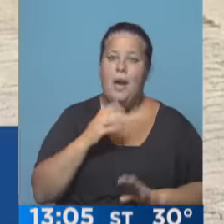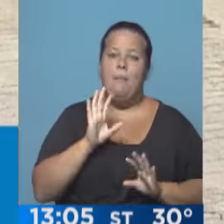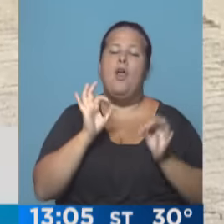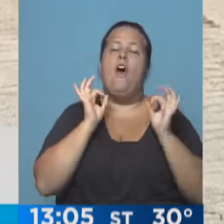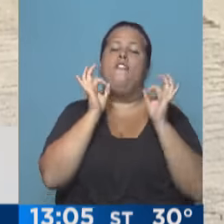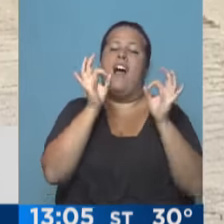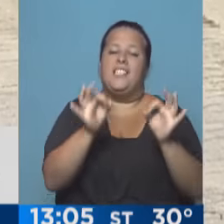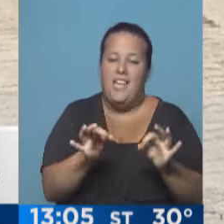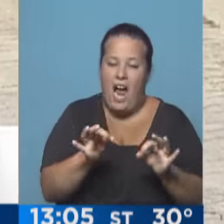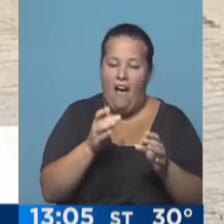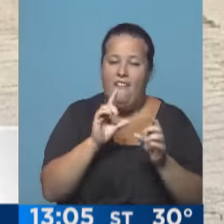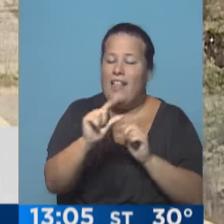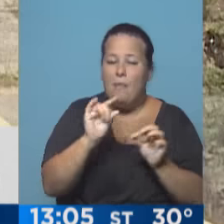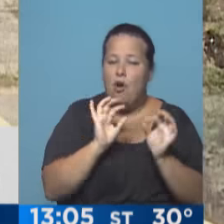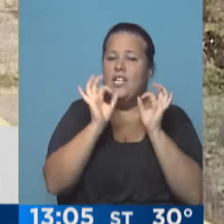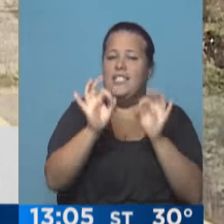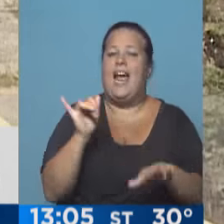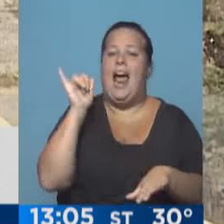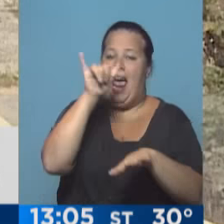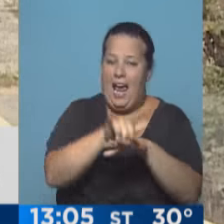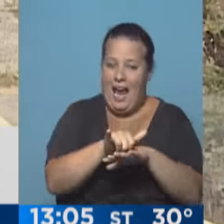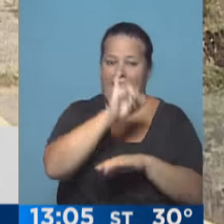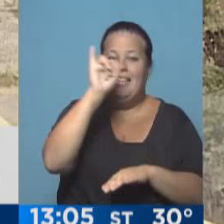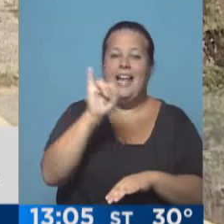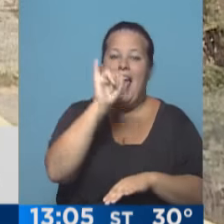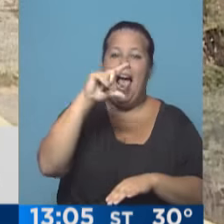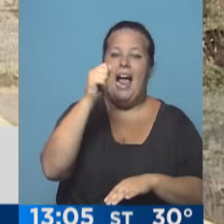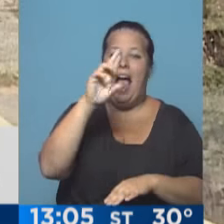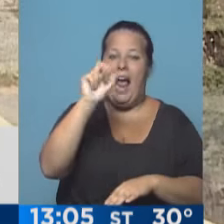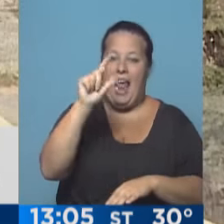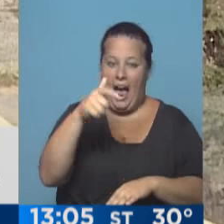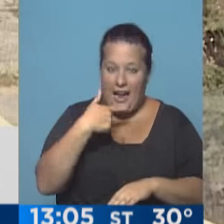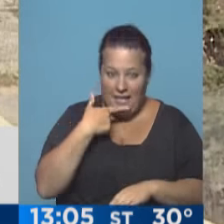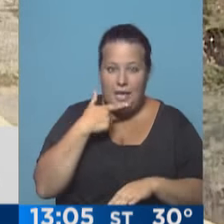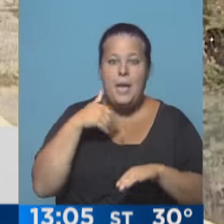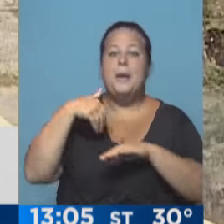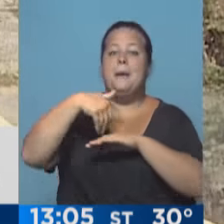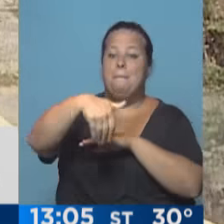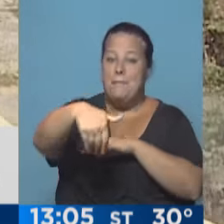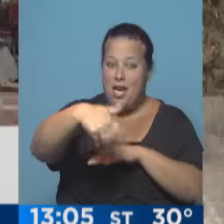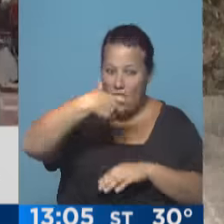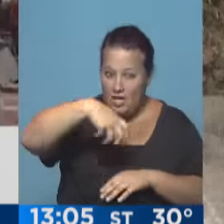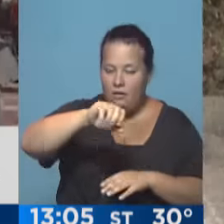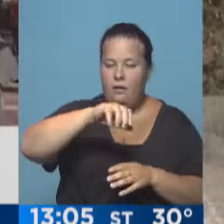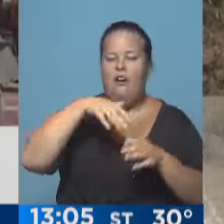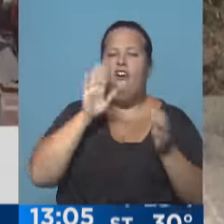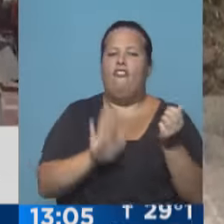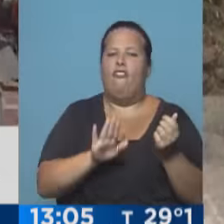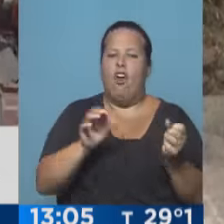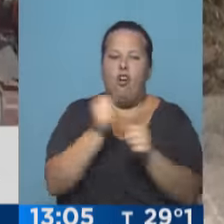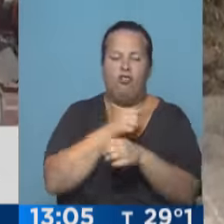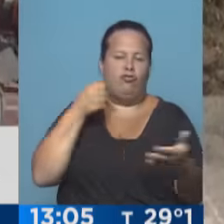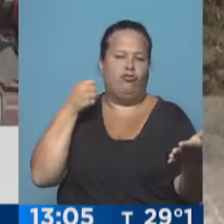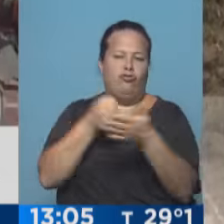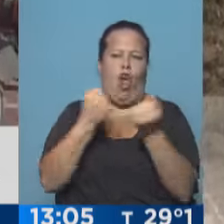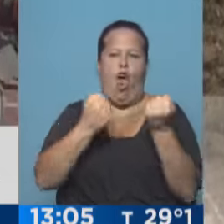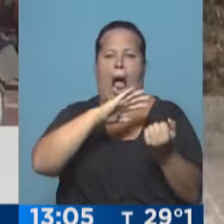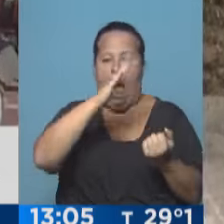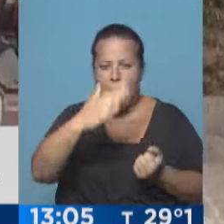llegar al aeropuerto internacional de Caracas, el micro que los trasladaba se quedó sin frenos, chocó con una